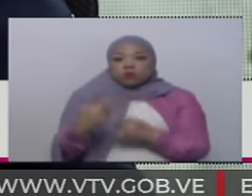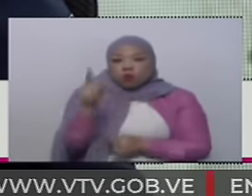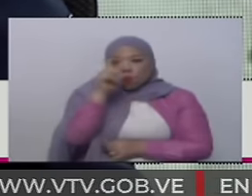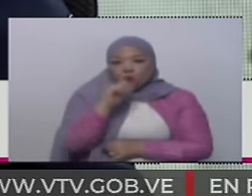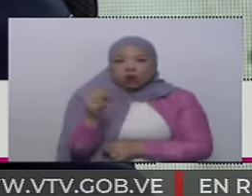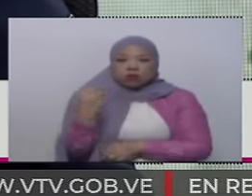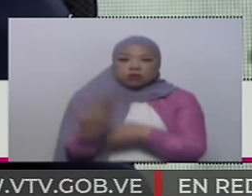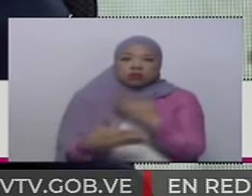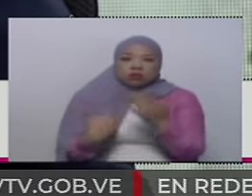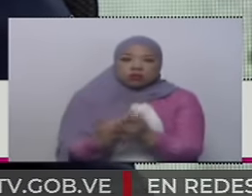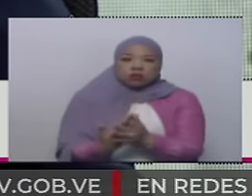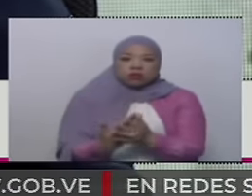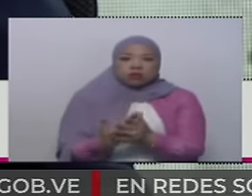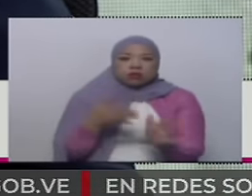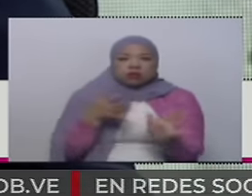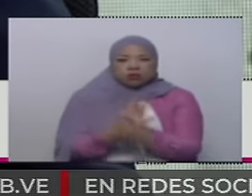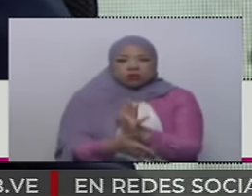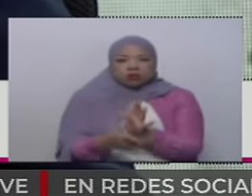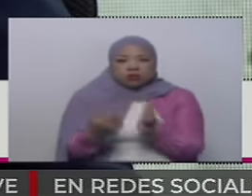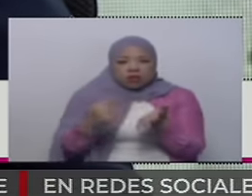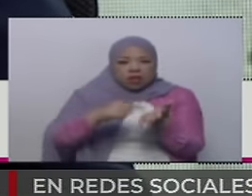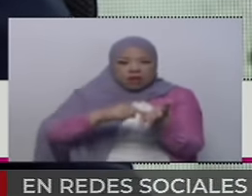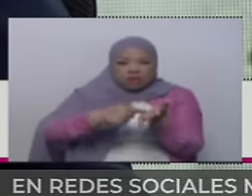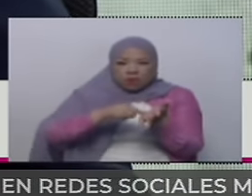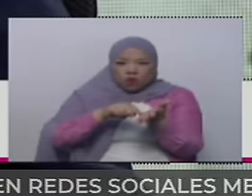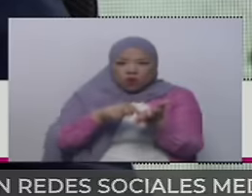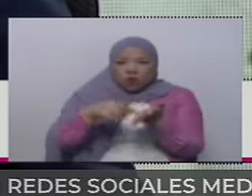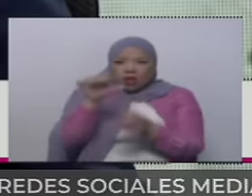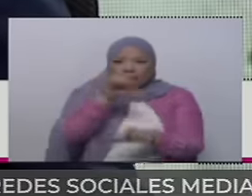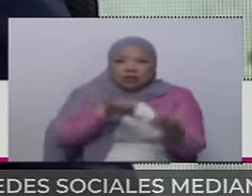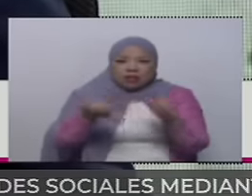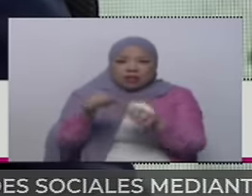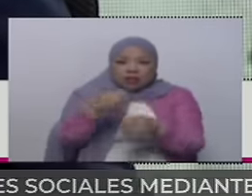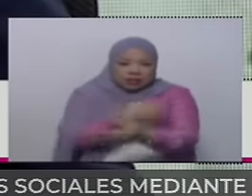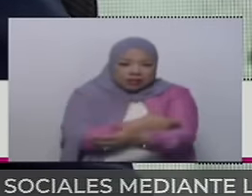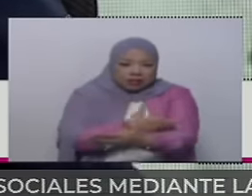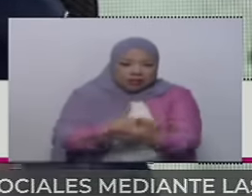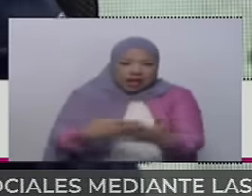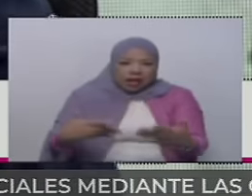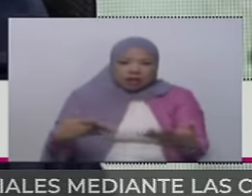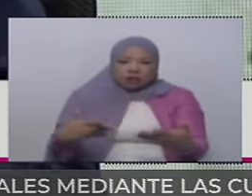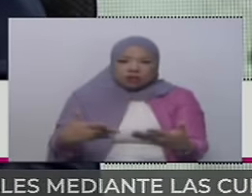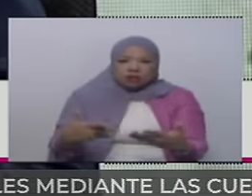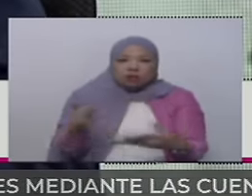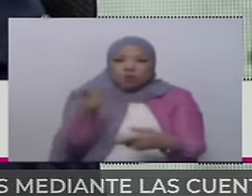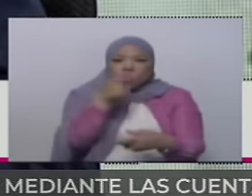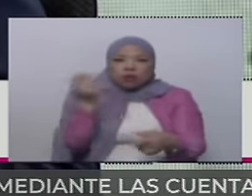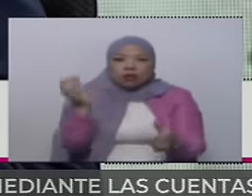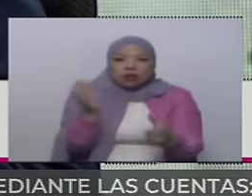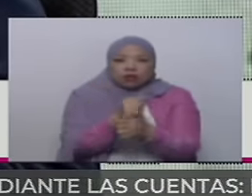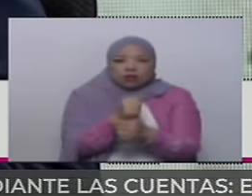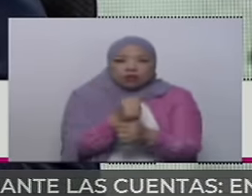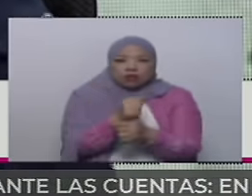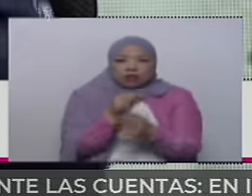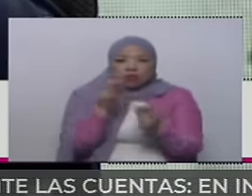se han creado, que tienen que ver con la biopsia líquida, que es una toma de sangre en donde se ubica